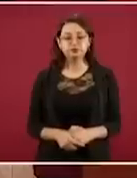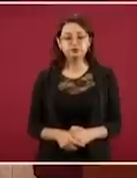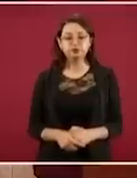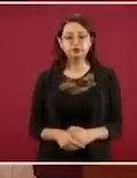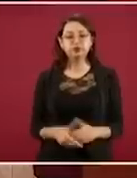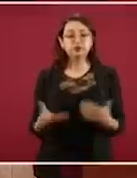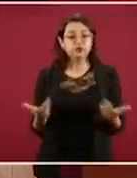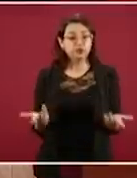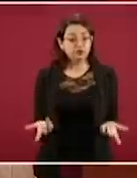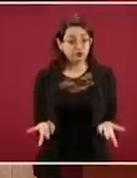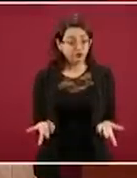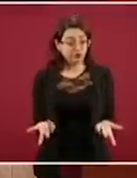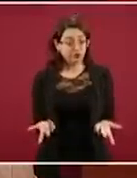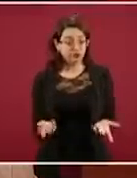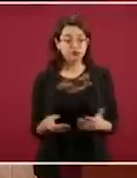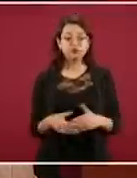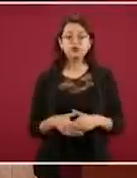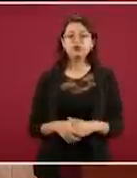Entonces,